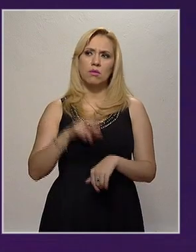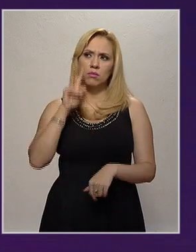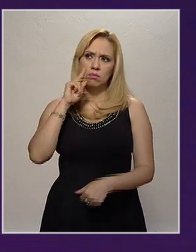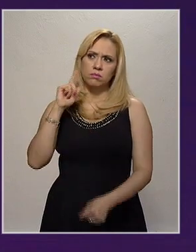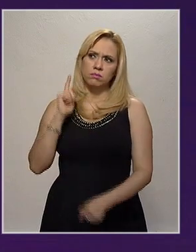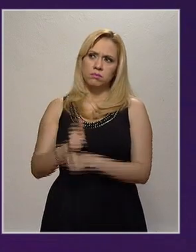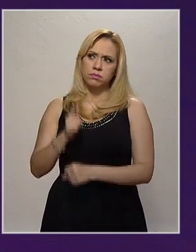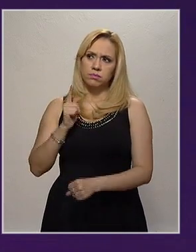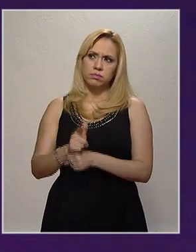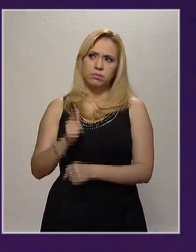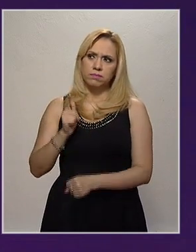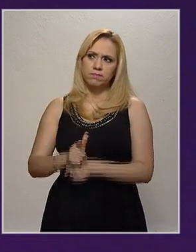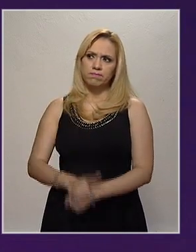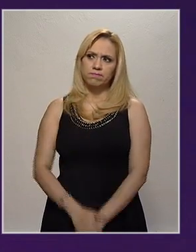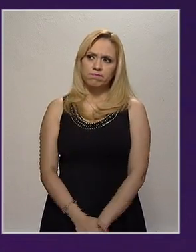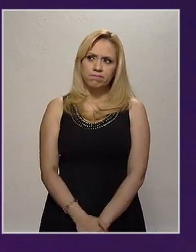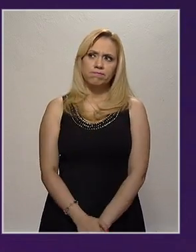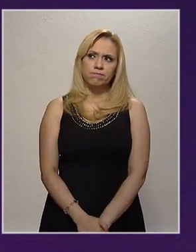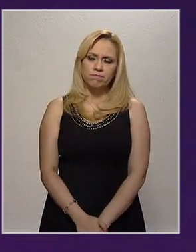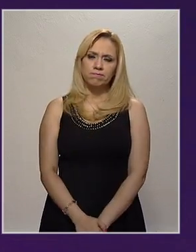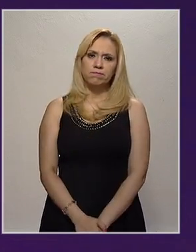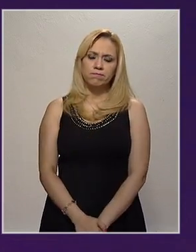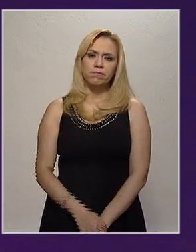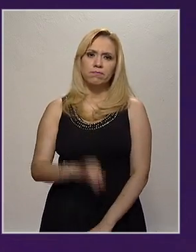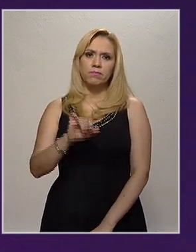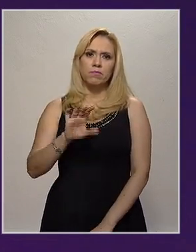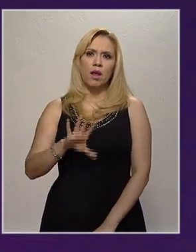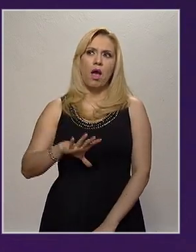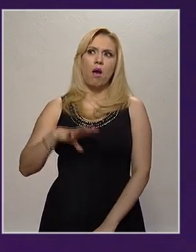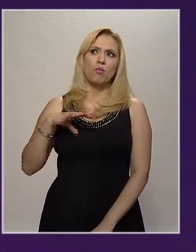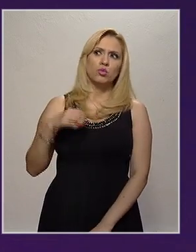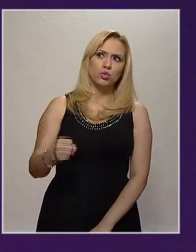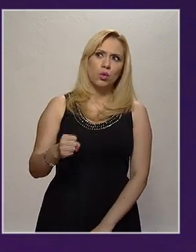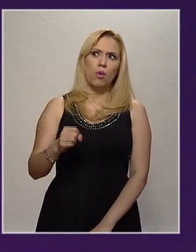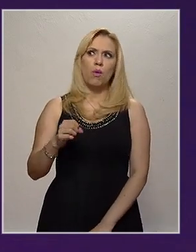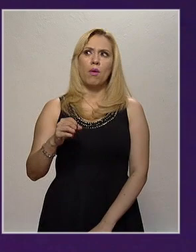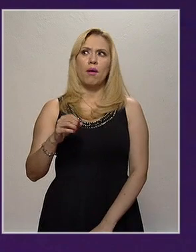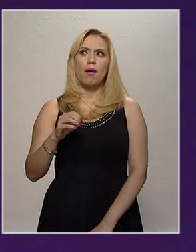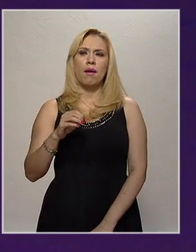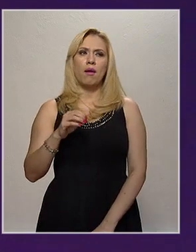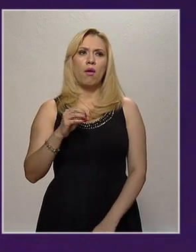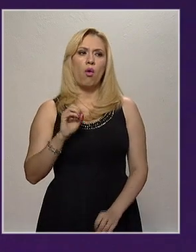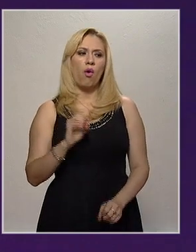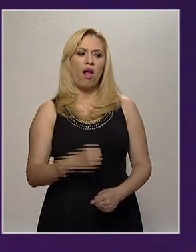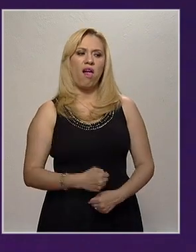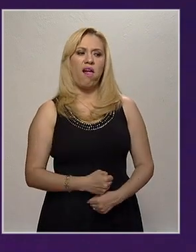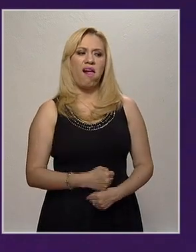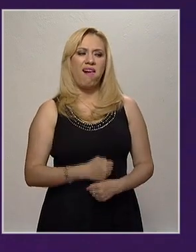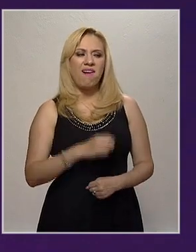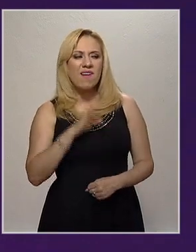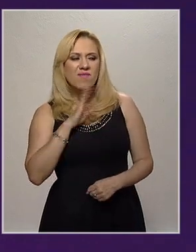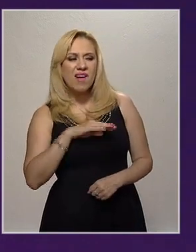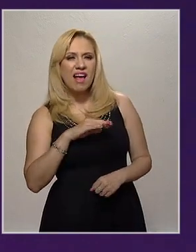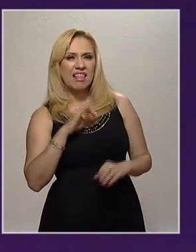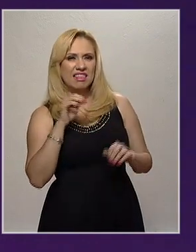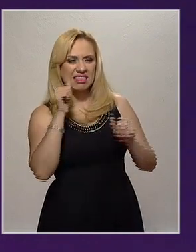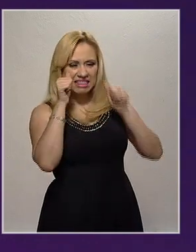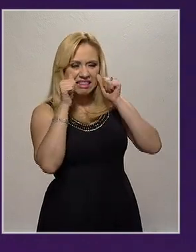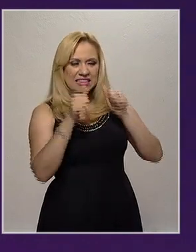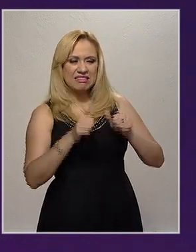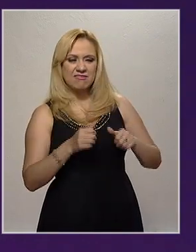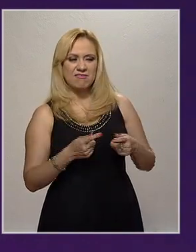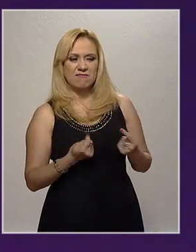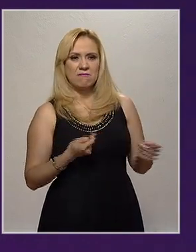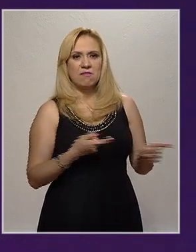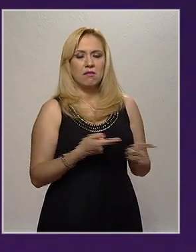muy interesante porque ellos dicen, puede haber abuso y maltrato aún en ausencia de error médico. O sea, el tratamiento que te pueden